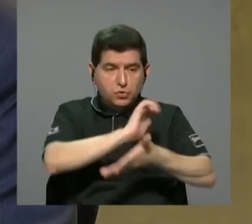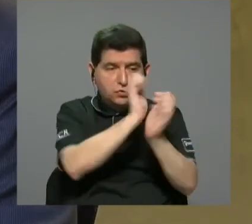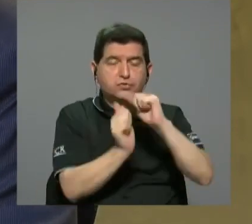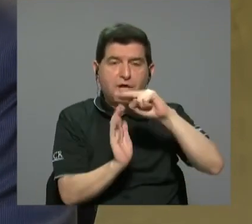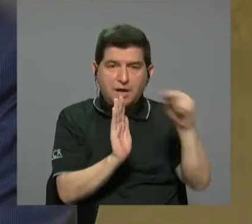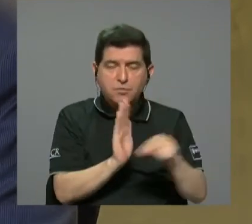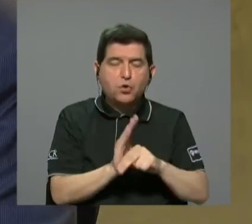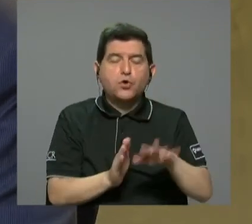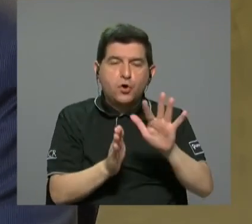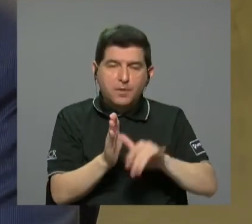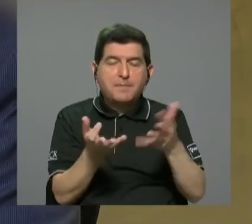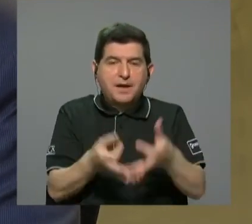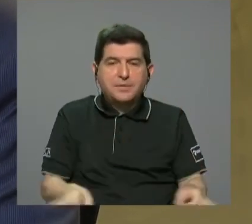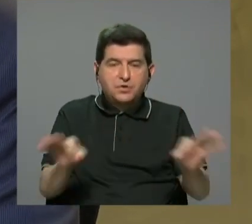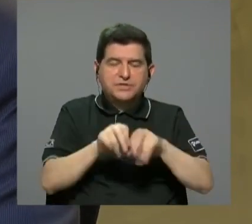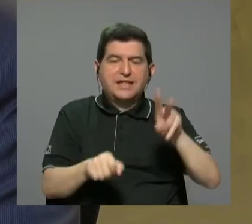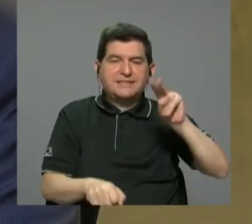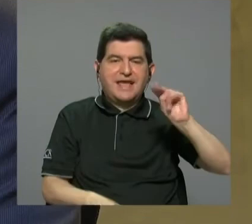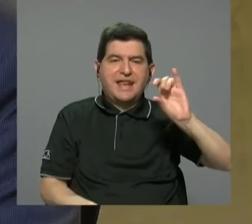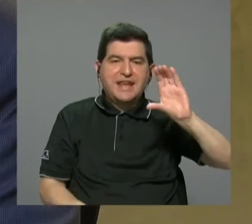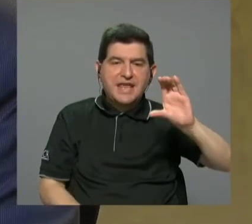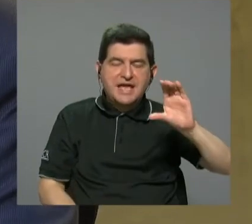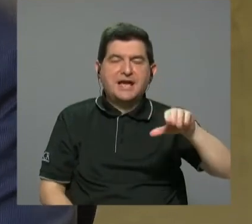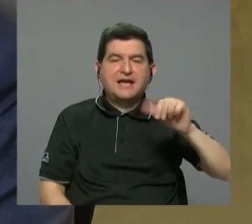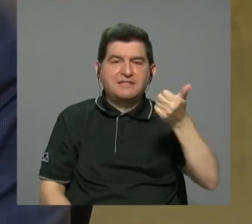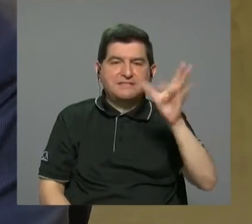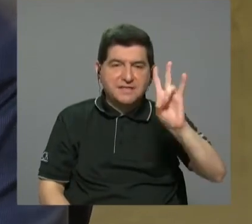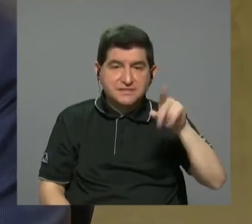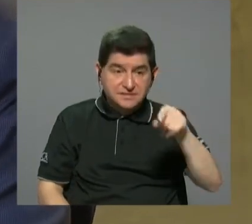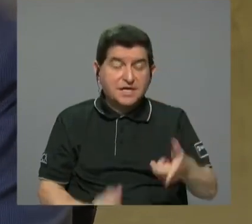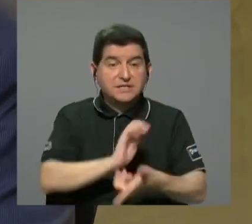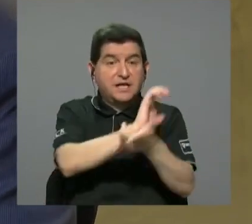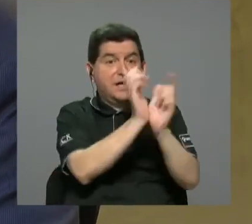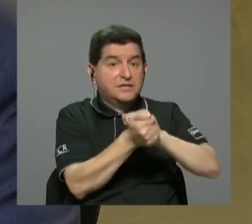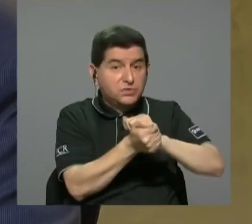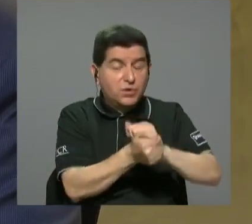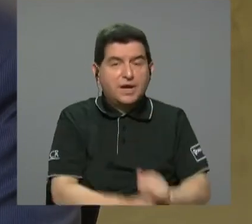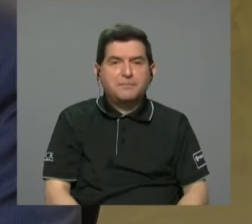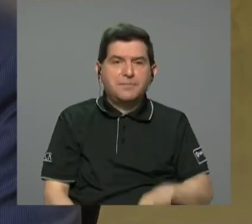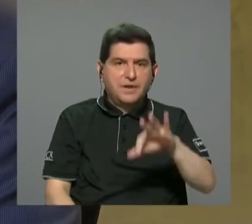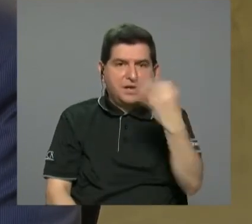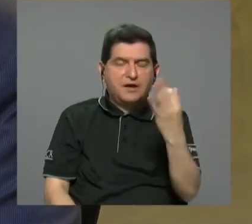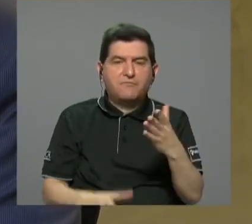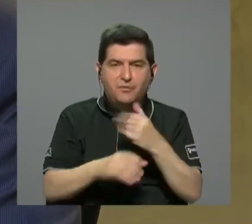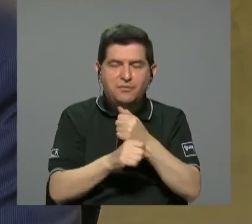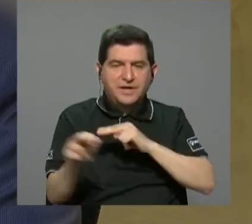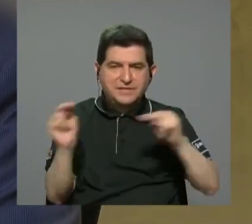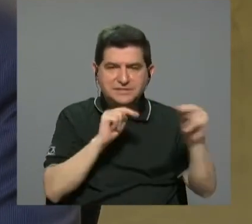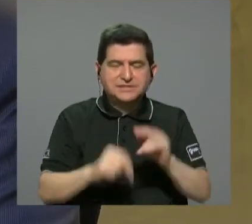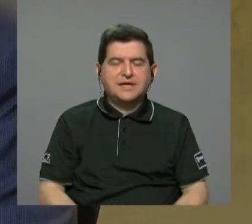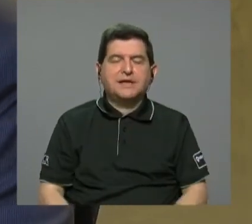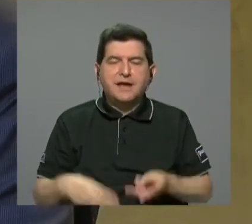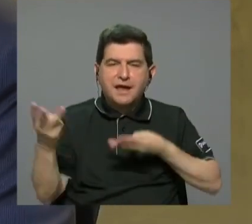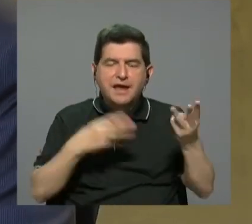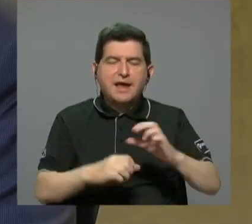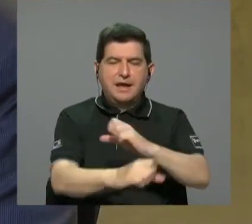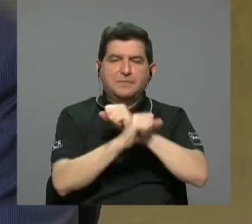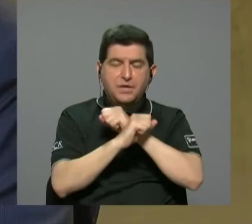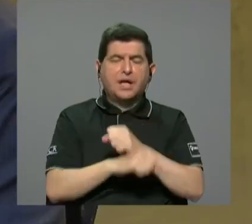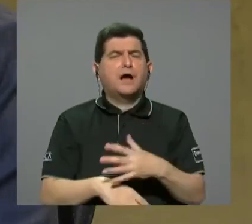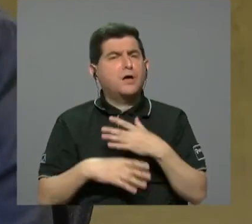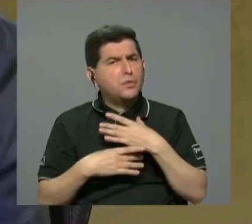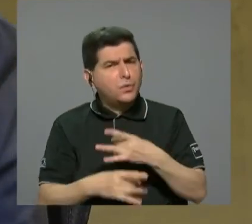norma contable importante, que es la NIF 17. Eso cambia completamente la manera de hacer negocios en el mercado asegurador. Eso entra, qué